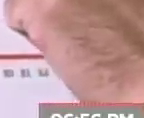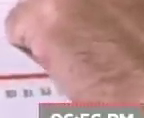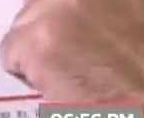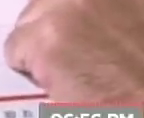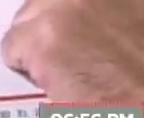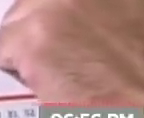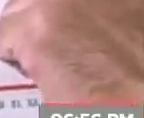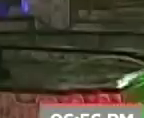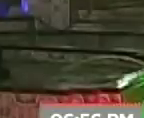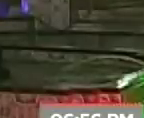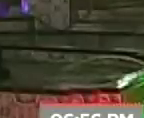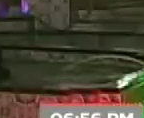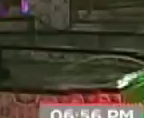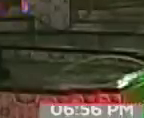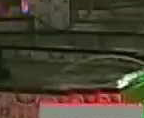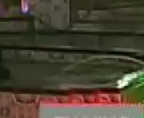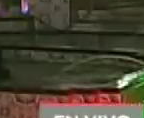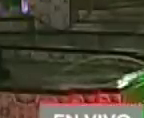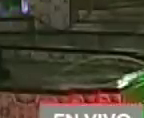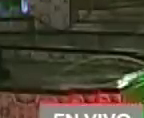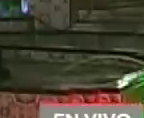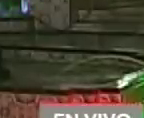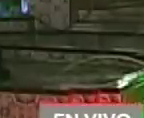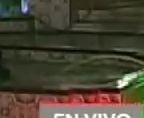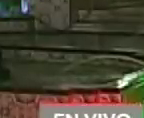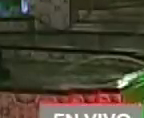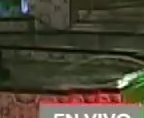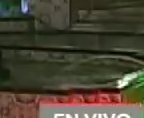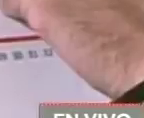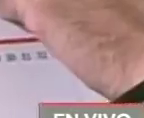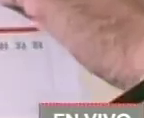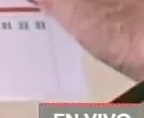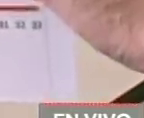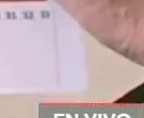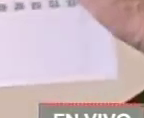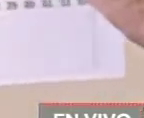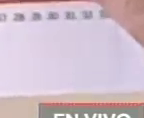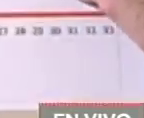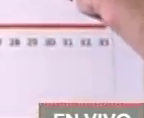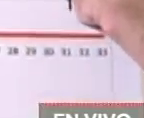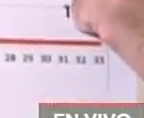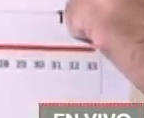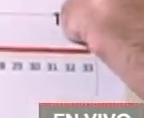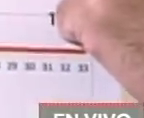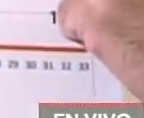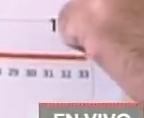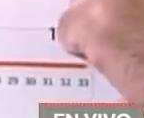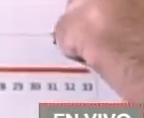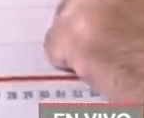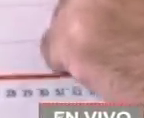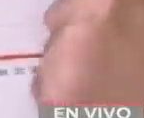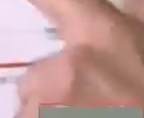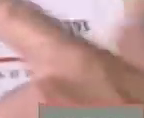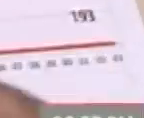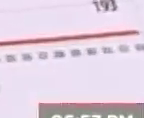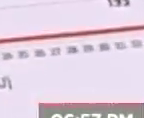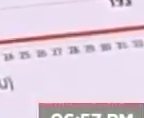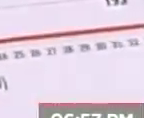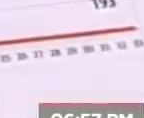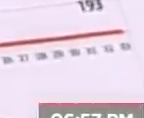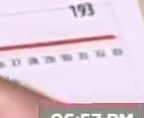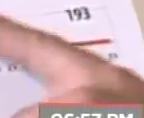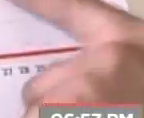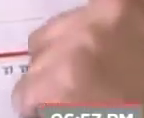hecho lo que hicimos, lo que decretó el presidente Nicolás Maduro desde el mismo 12 de marzo, pues tendríamos cerca de 70.000 casos si